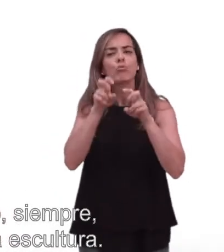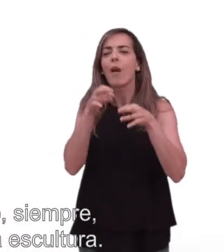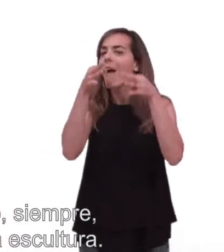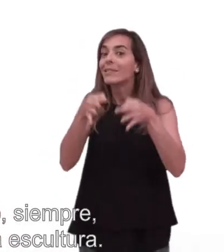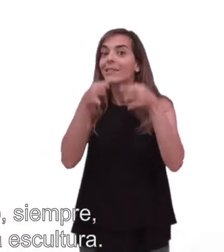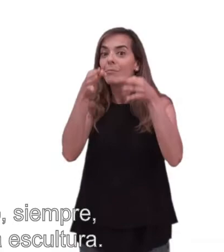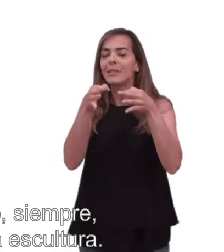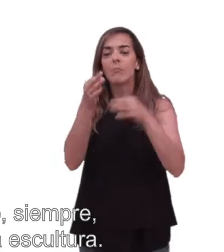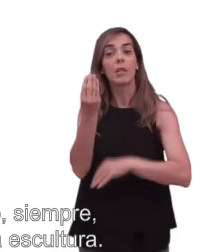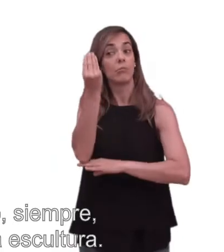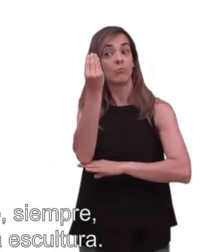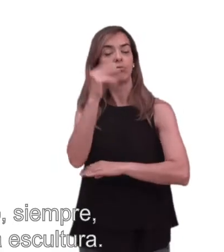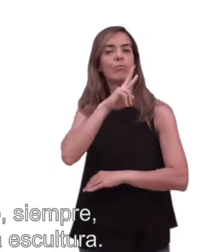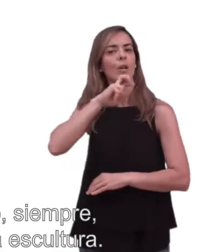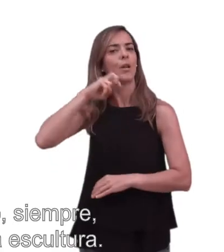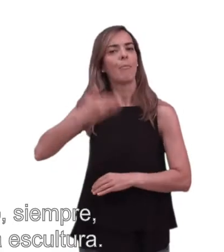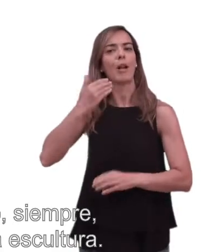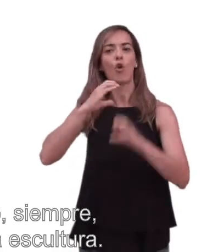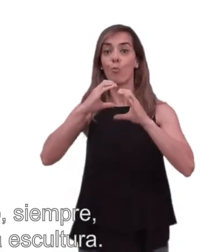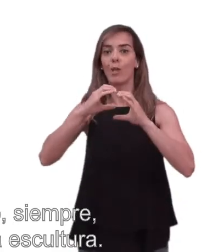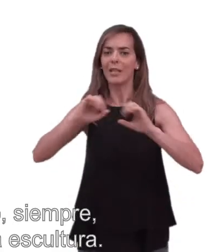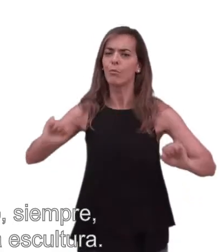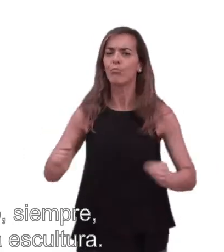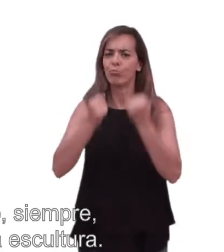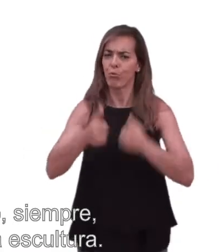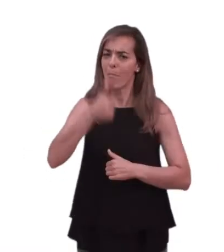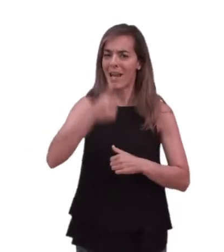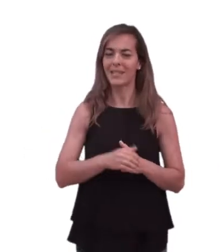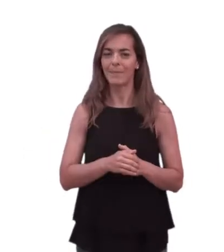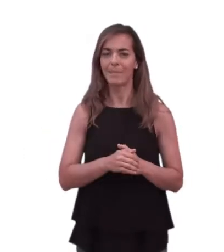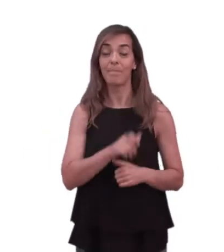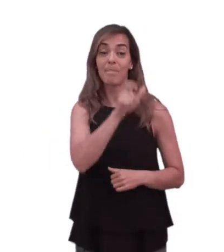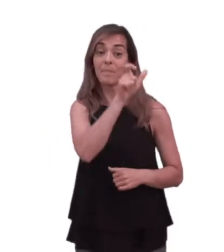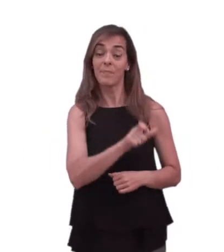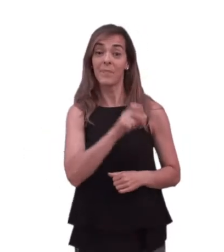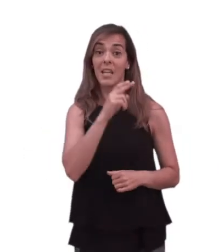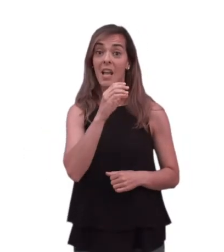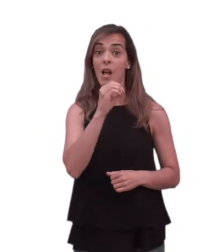siempre, potenciar el valor comunicativo de la escultura.